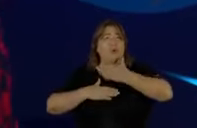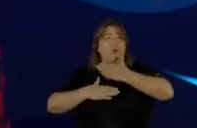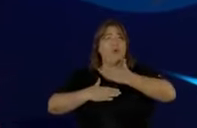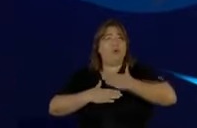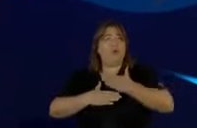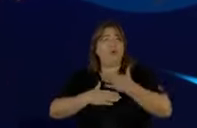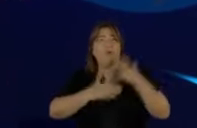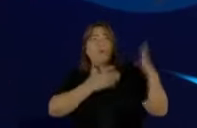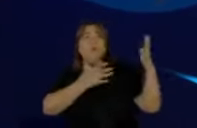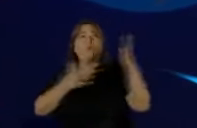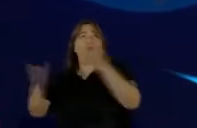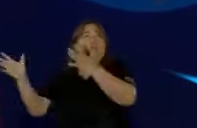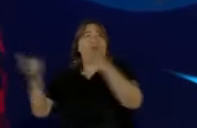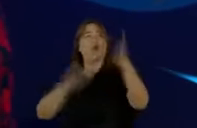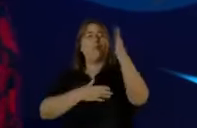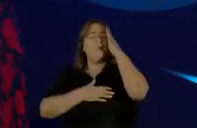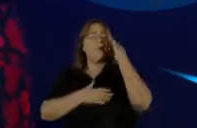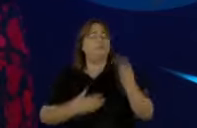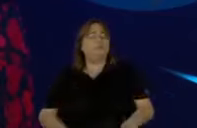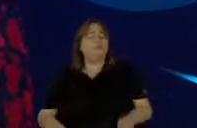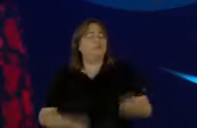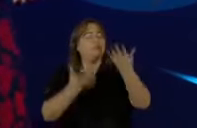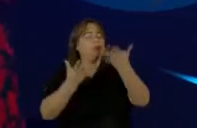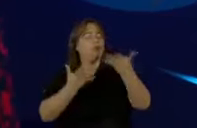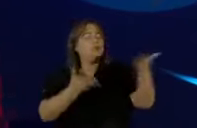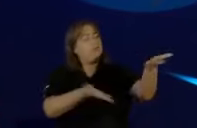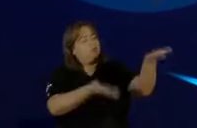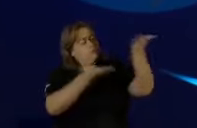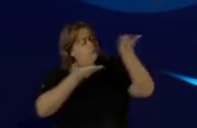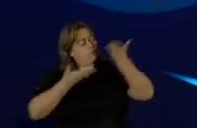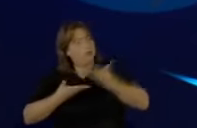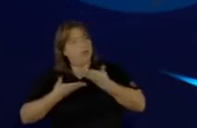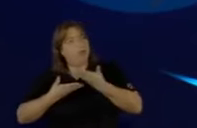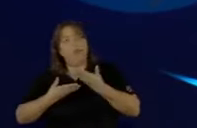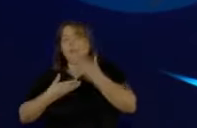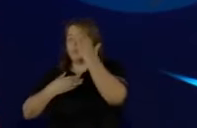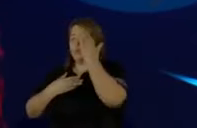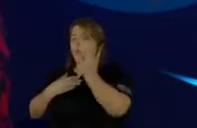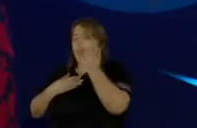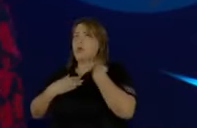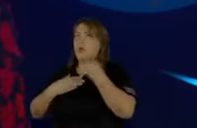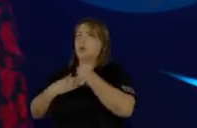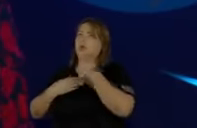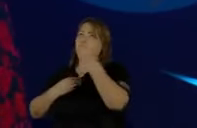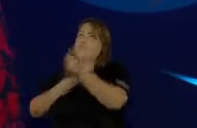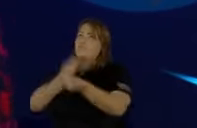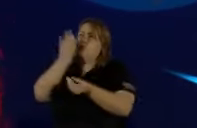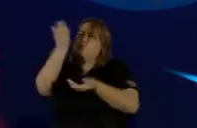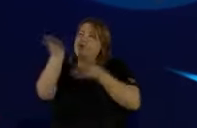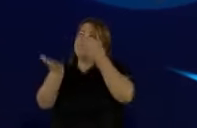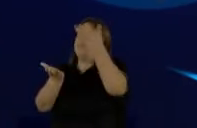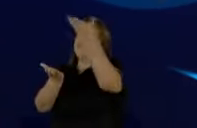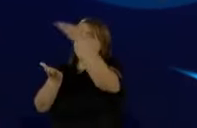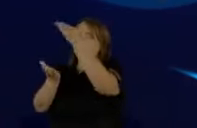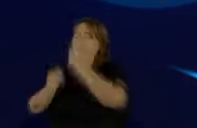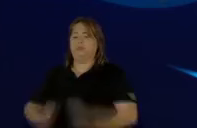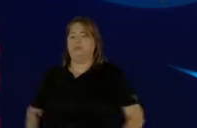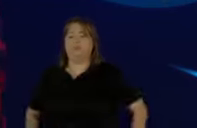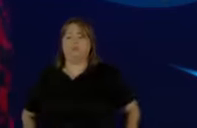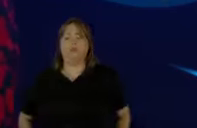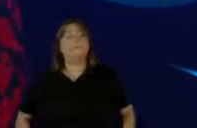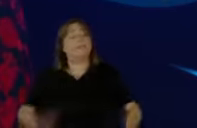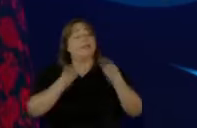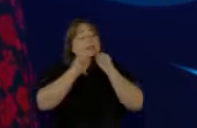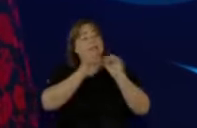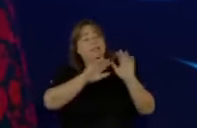pagarte todo lo que tú nos has dado. Así que no escatimamos en entregarte de lo que hemos recibido de tu parte. Bendice a